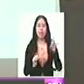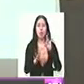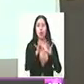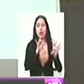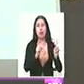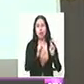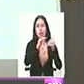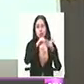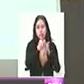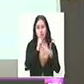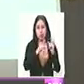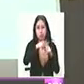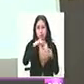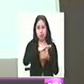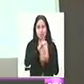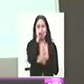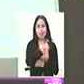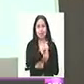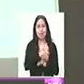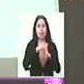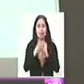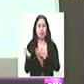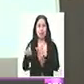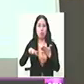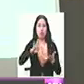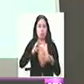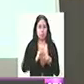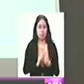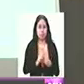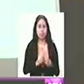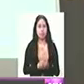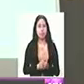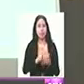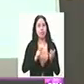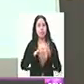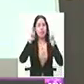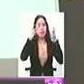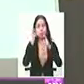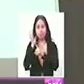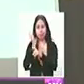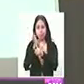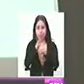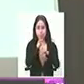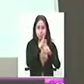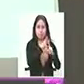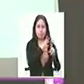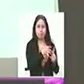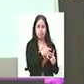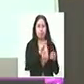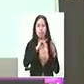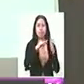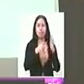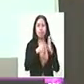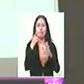Este tema del testeo y del diagnóstico ha significado para el